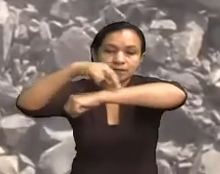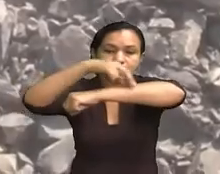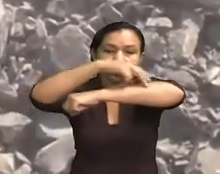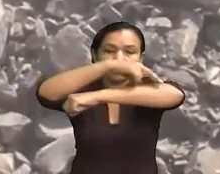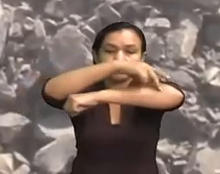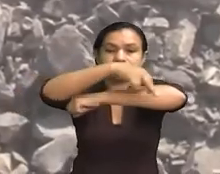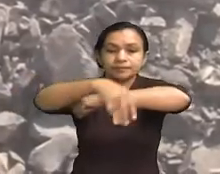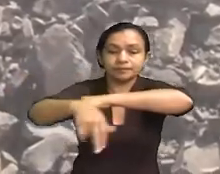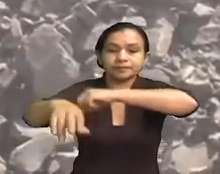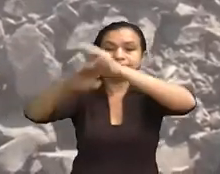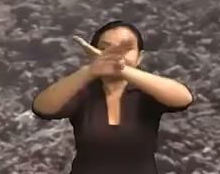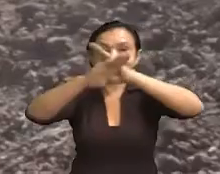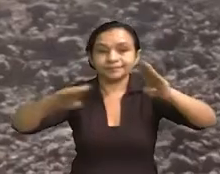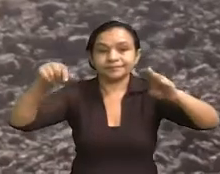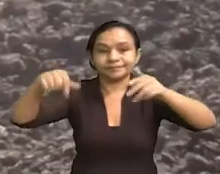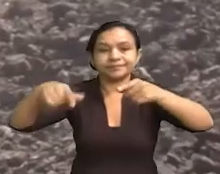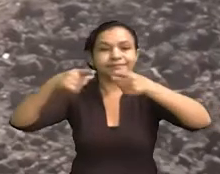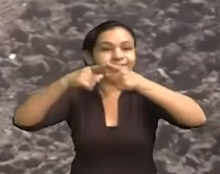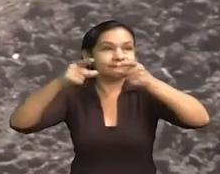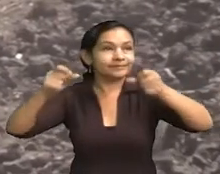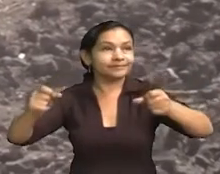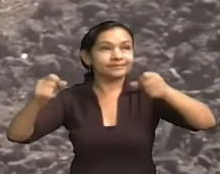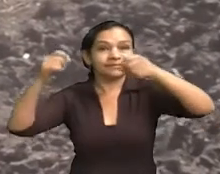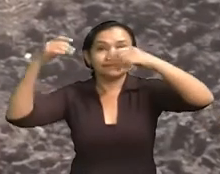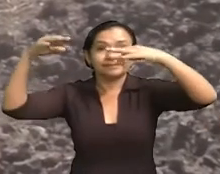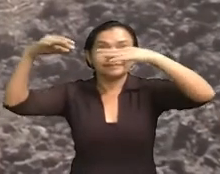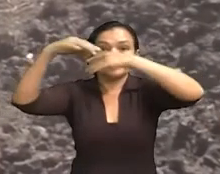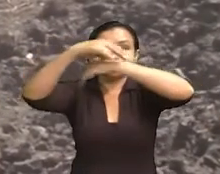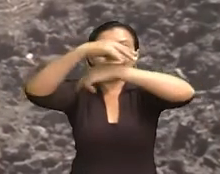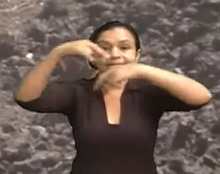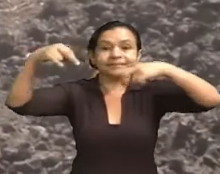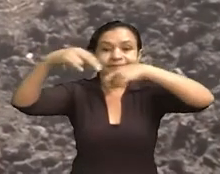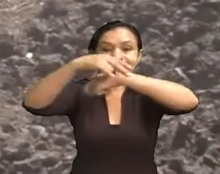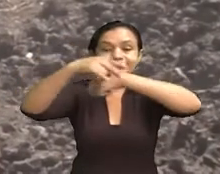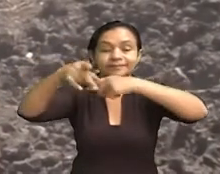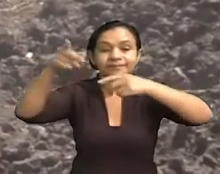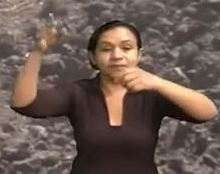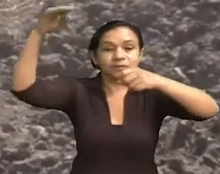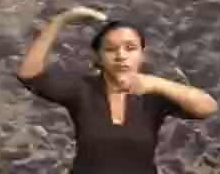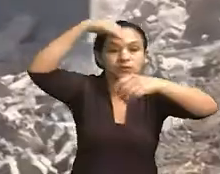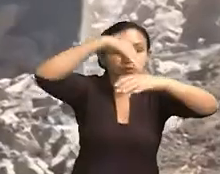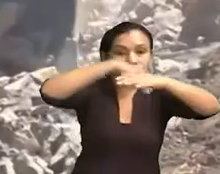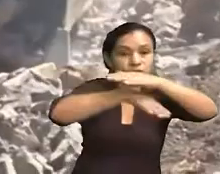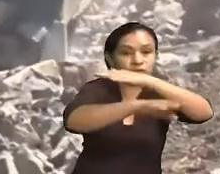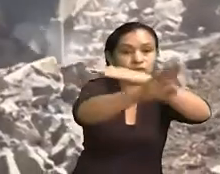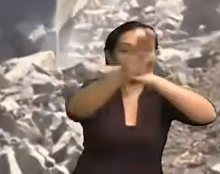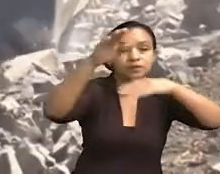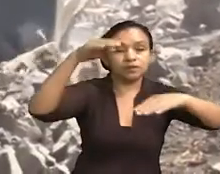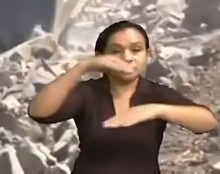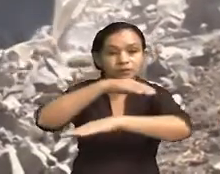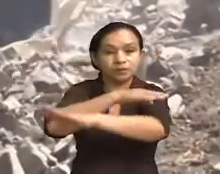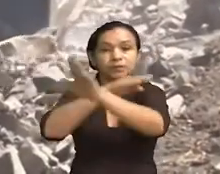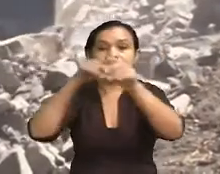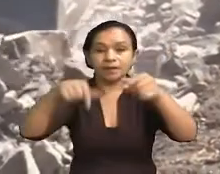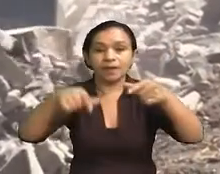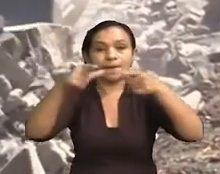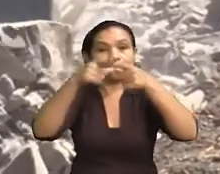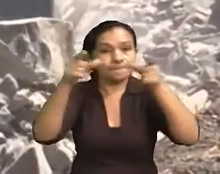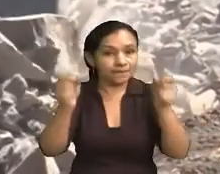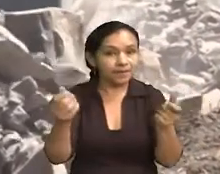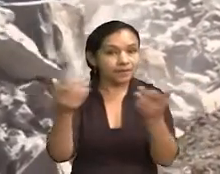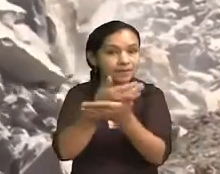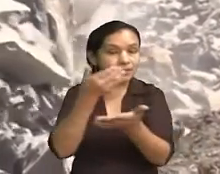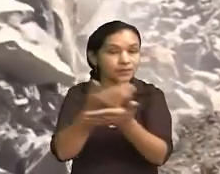el Monumento de la Paz aquí en Managua. El paso a desnivel acá en Managua. Ah, bueno, sí, claro. ¿Verdad?